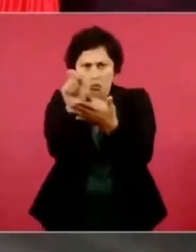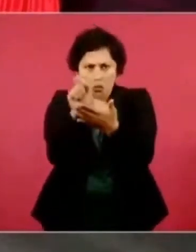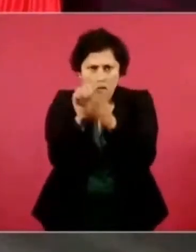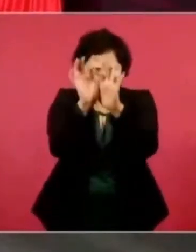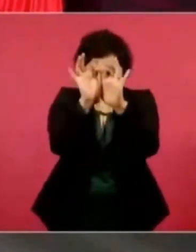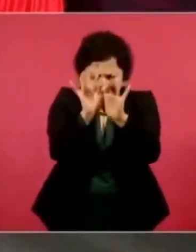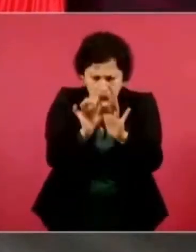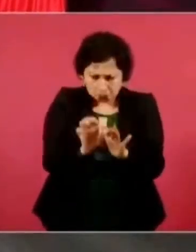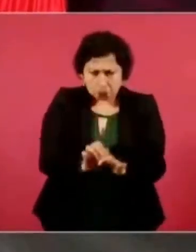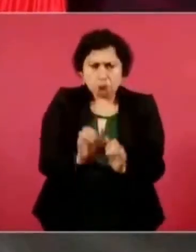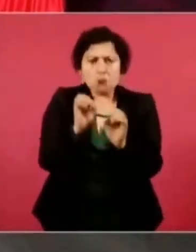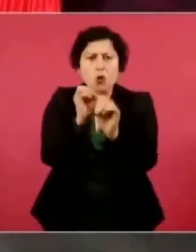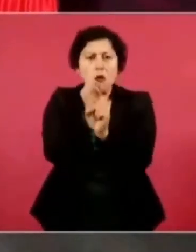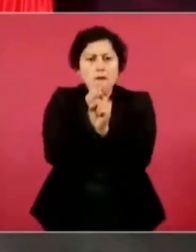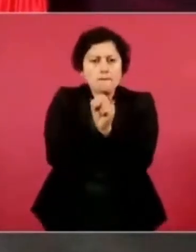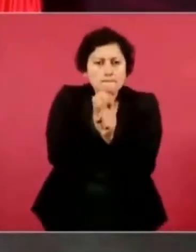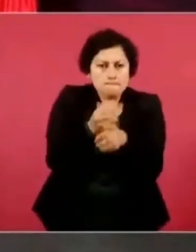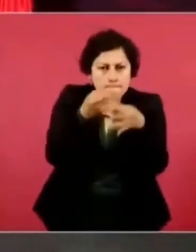un reportaje.